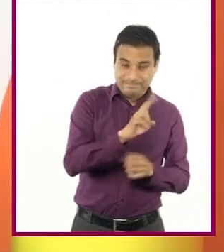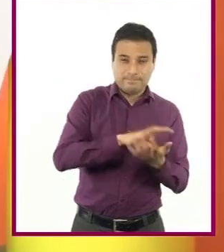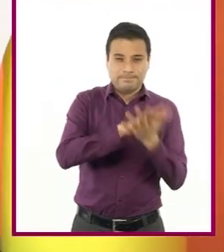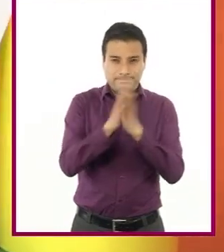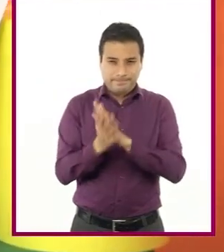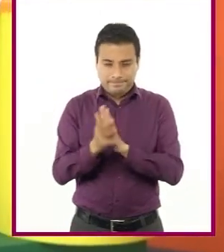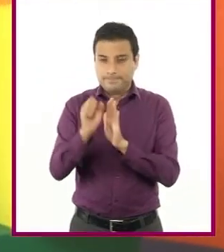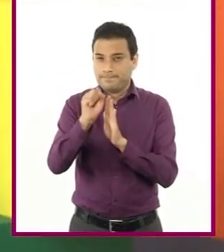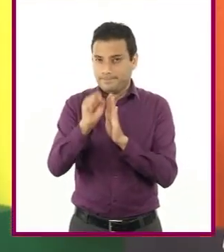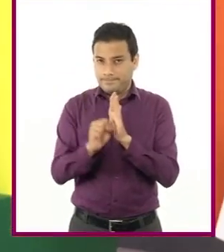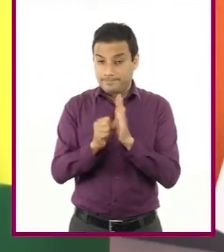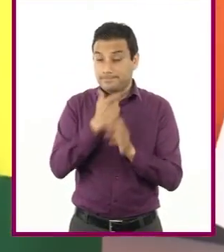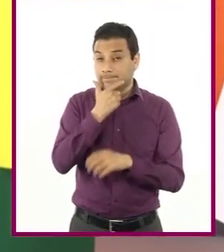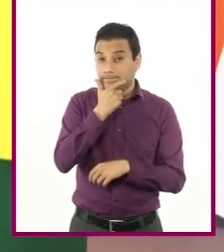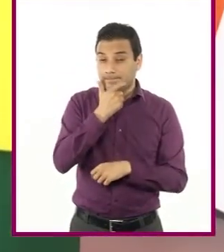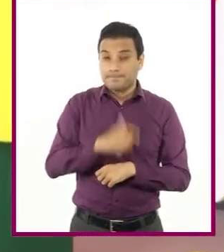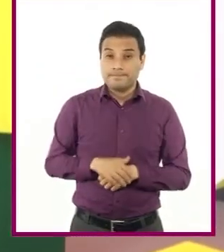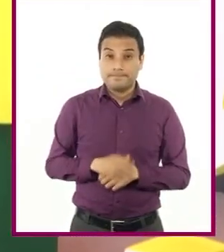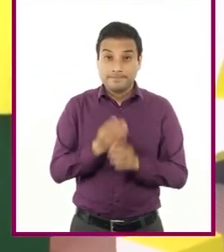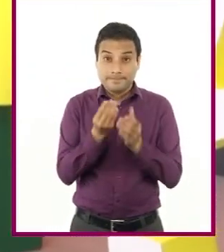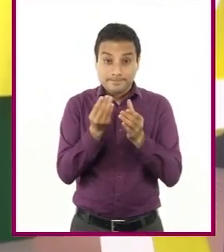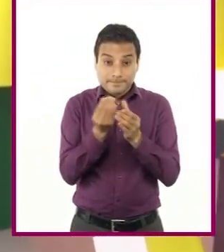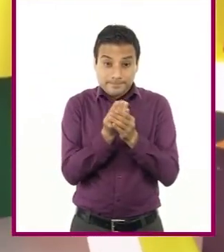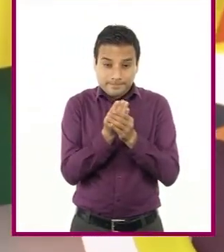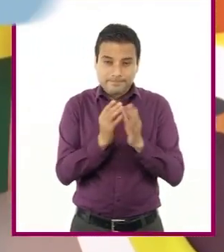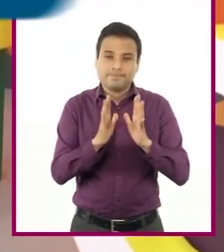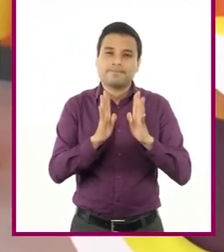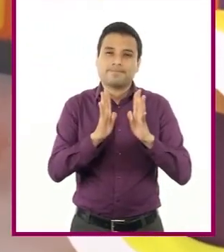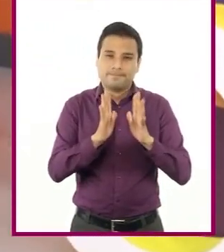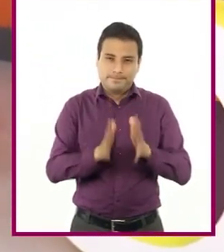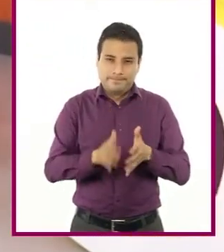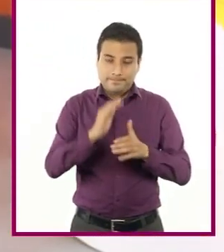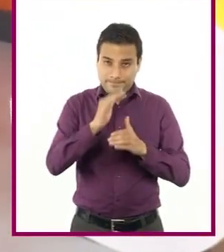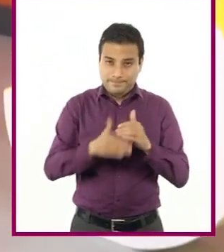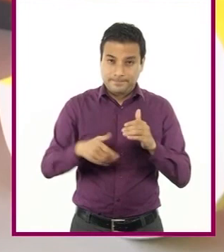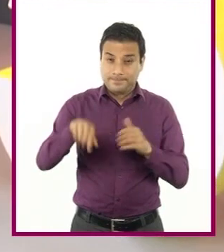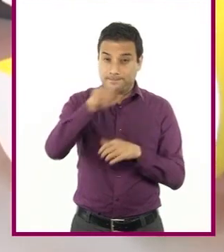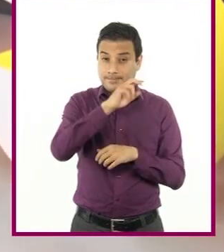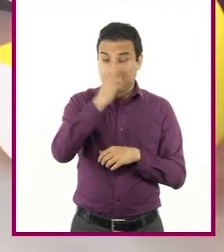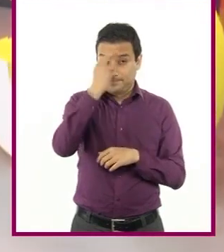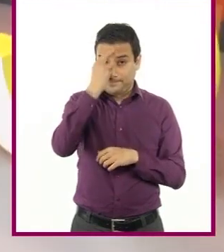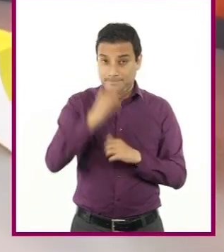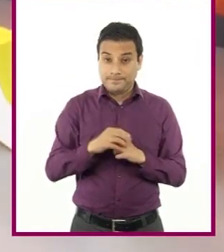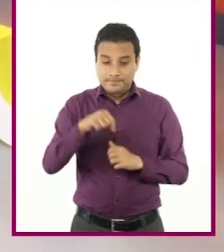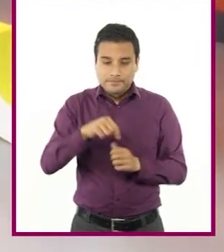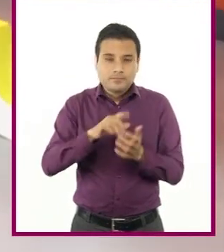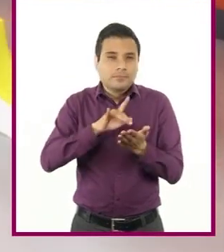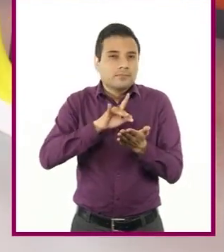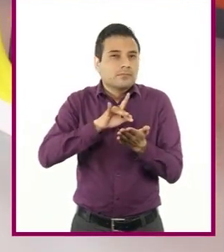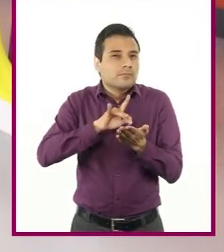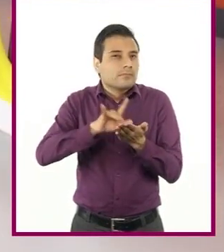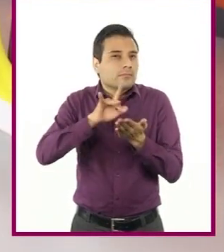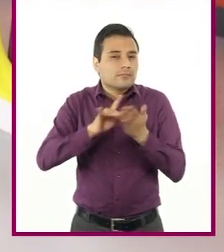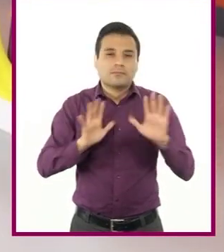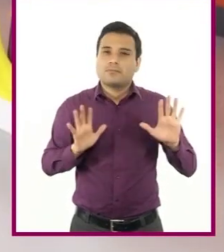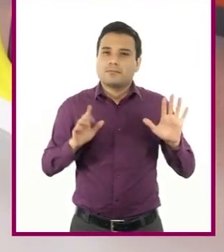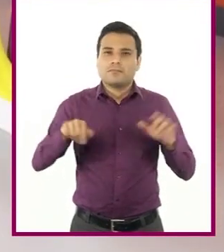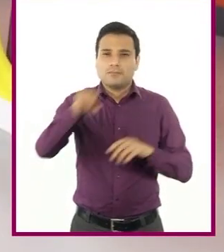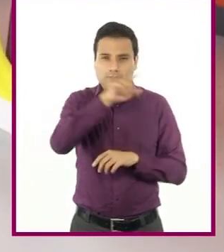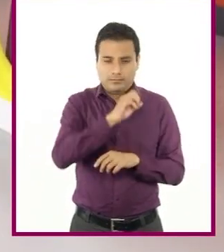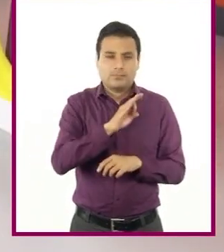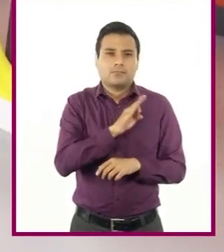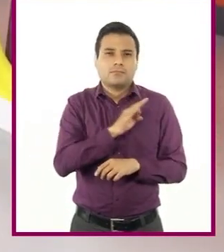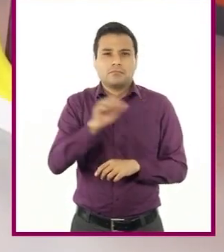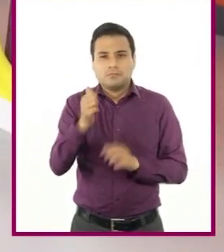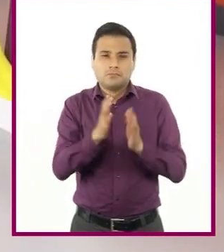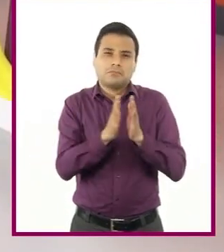sistema inglés. Esta sesión ha llegado a su fin. Recuerden que este es un material de apoyo y que pueden consultar